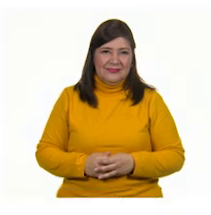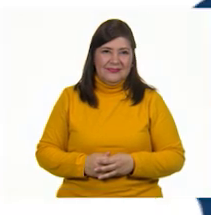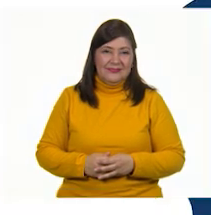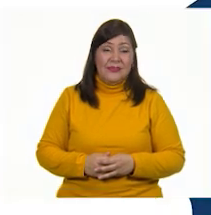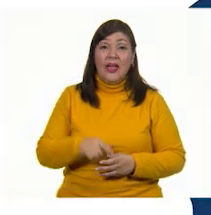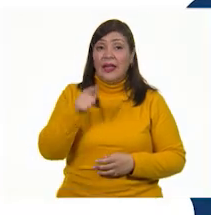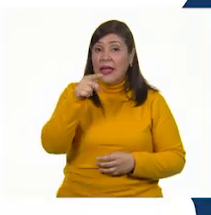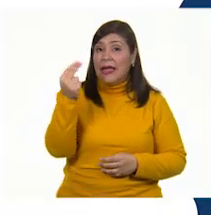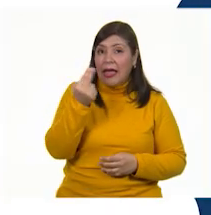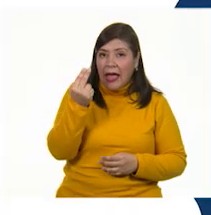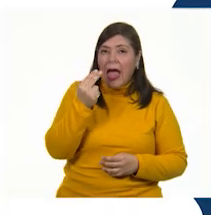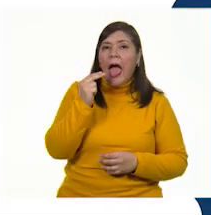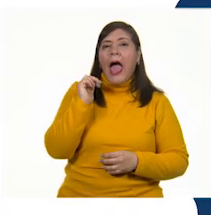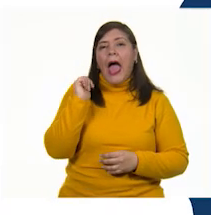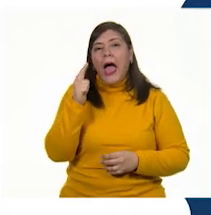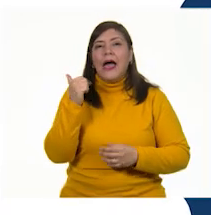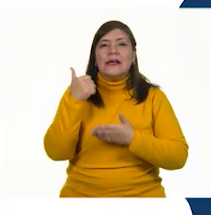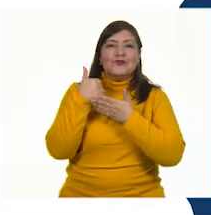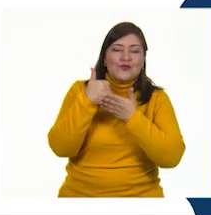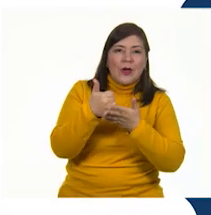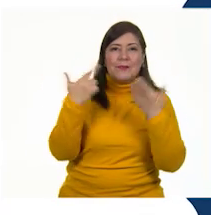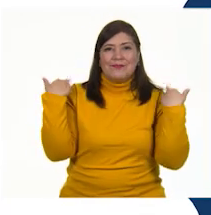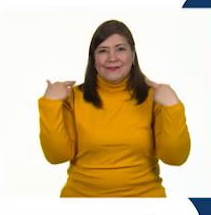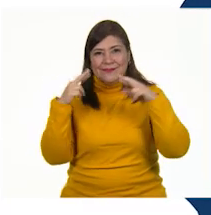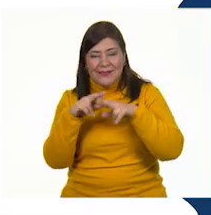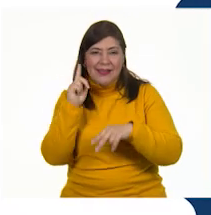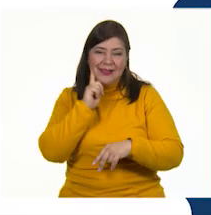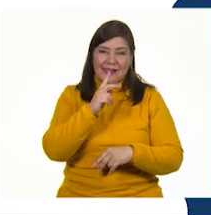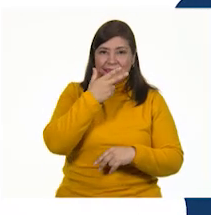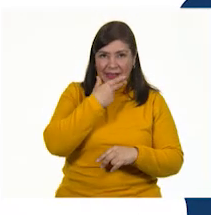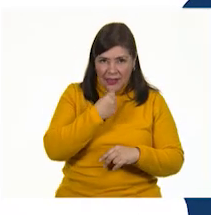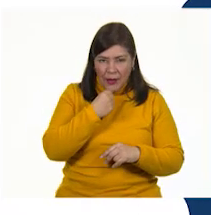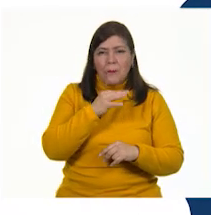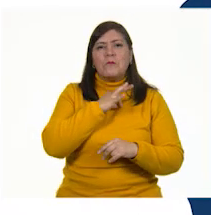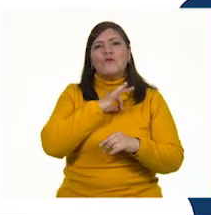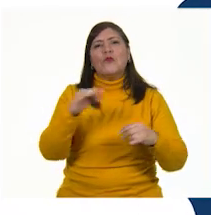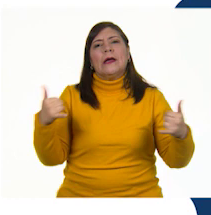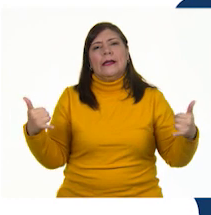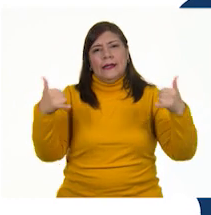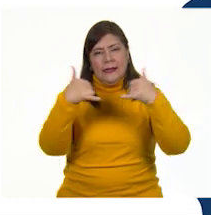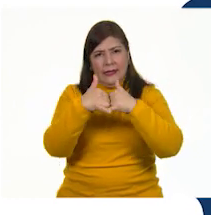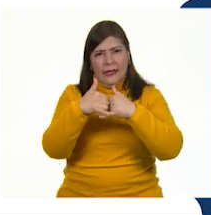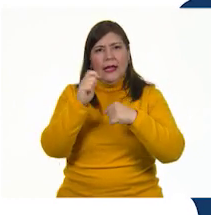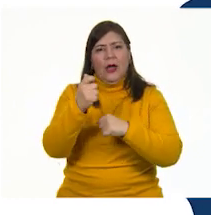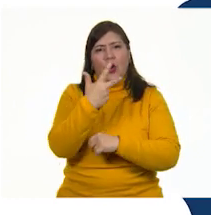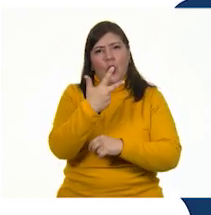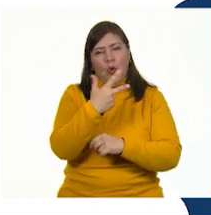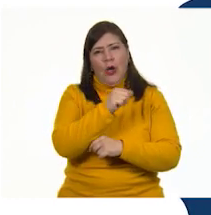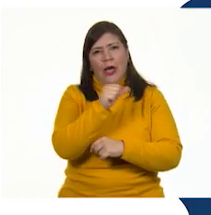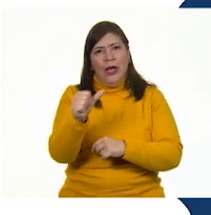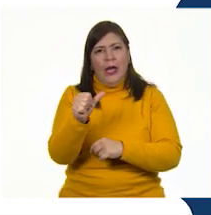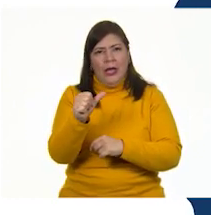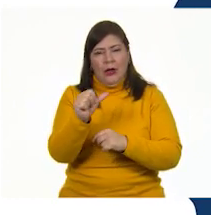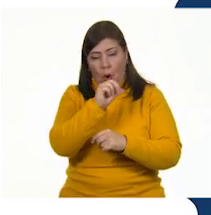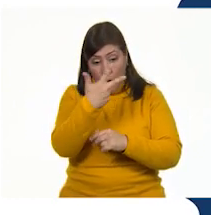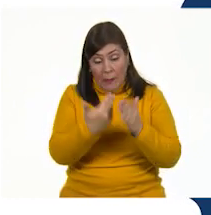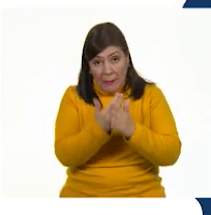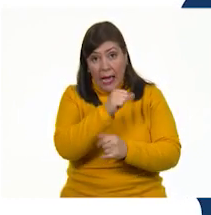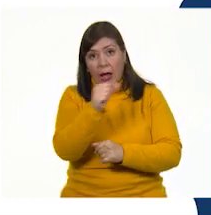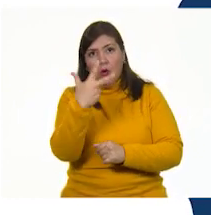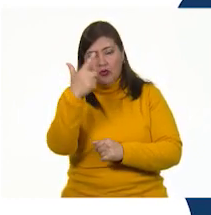Para solicitar apoyo pedagógico, comunícate con maestras y maestros de lunes a viernes de 8 a 20 horas al teléfono